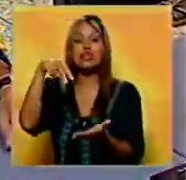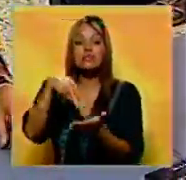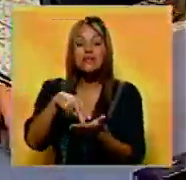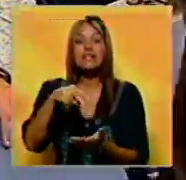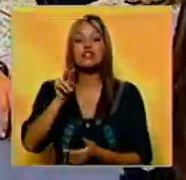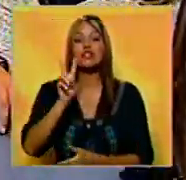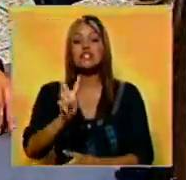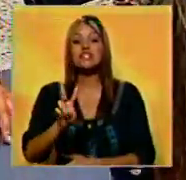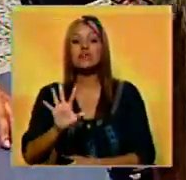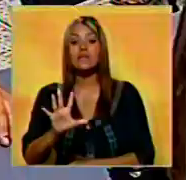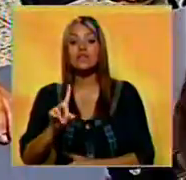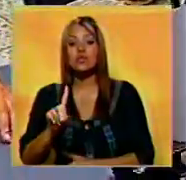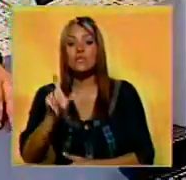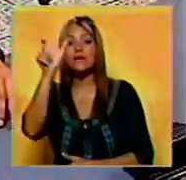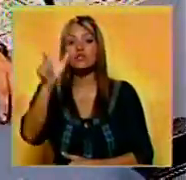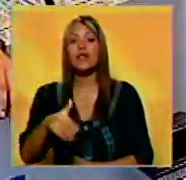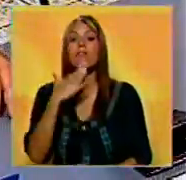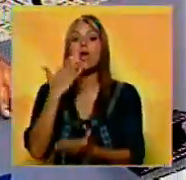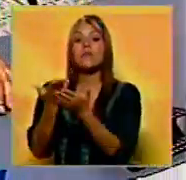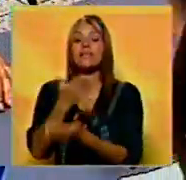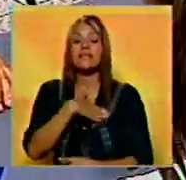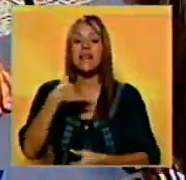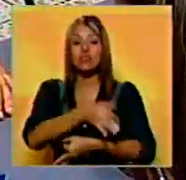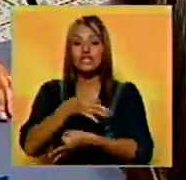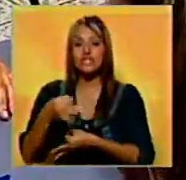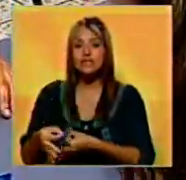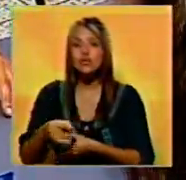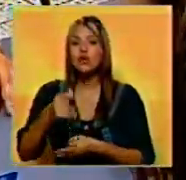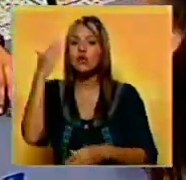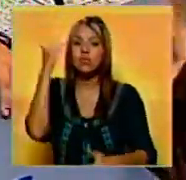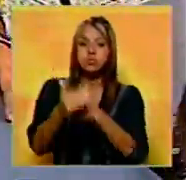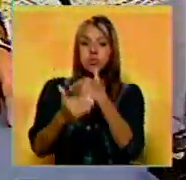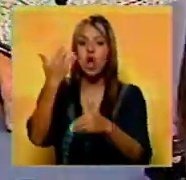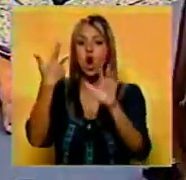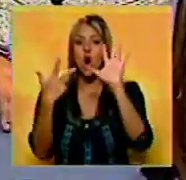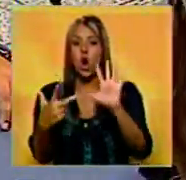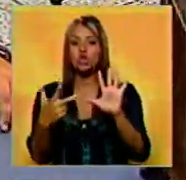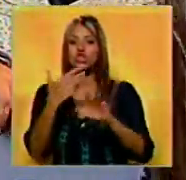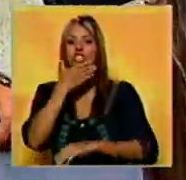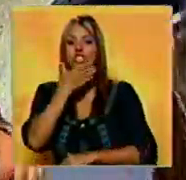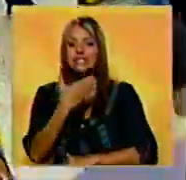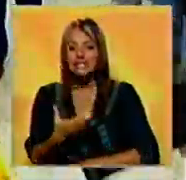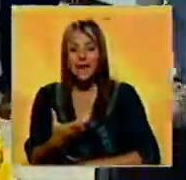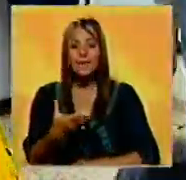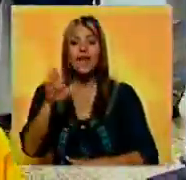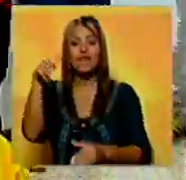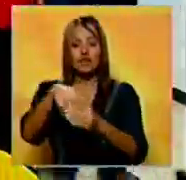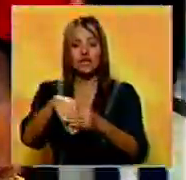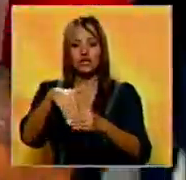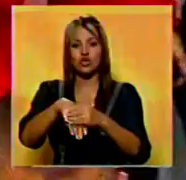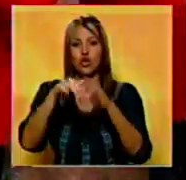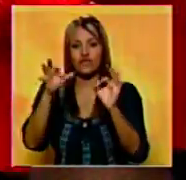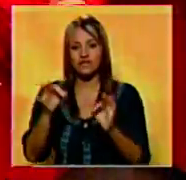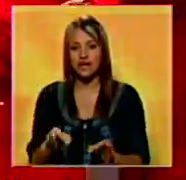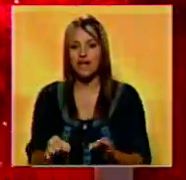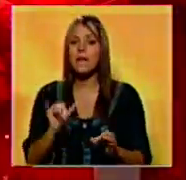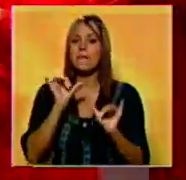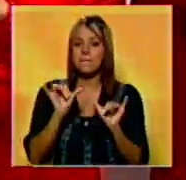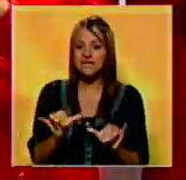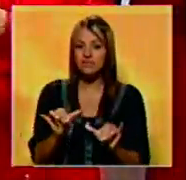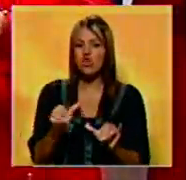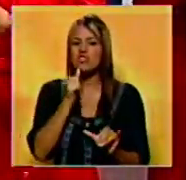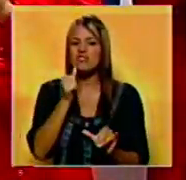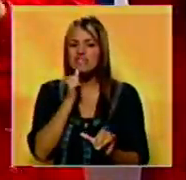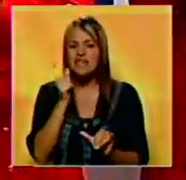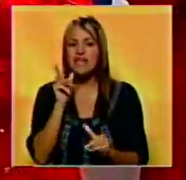2.251 postulaciones para estas elecciones municipales y, como saben, tienen fecha el 8 de diciembre. En medio de estos trámites, pues se encuentra